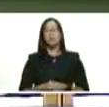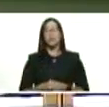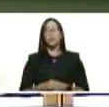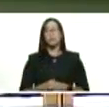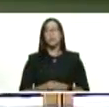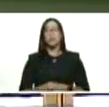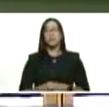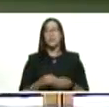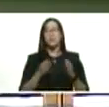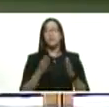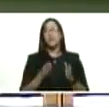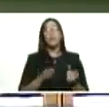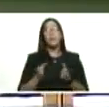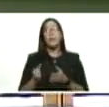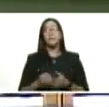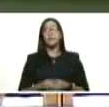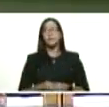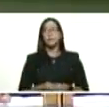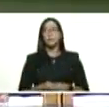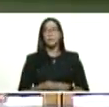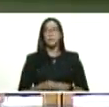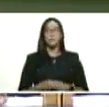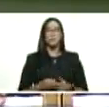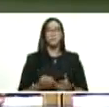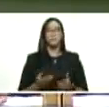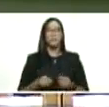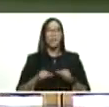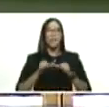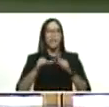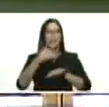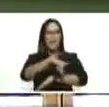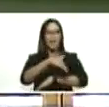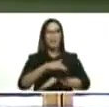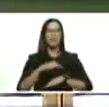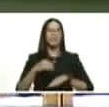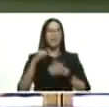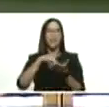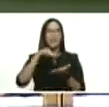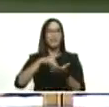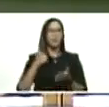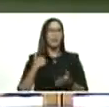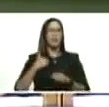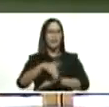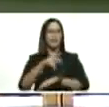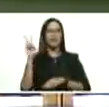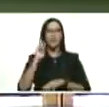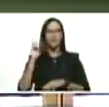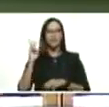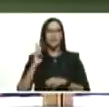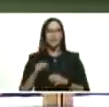presidente, aterrizar en cualquier calle de Miranda o en cualquier calle de Venezuela.